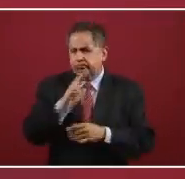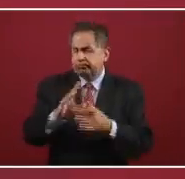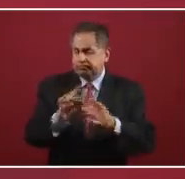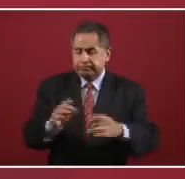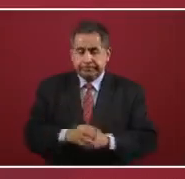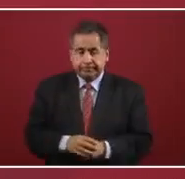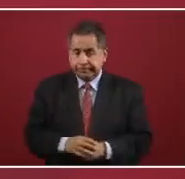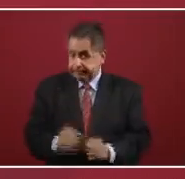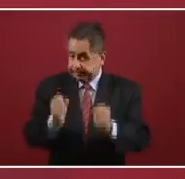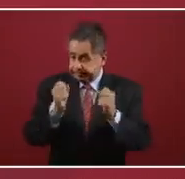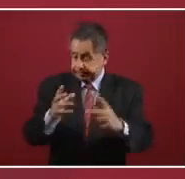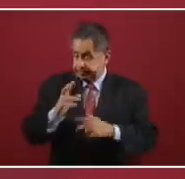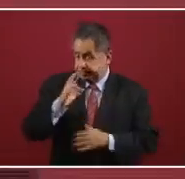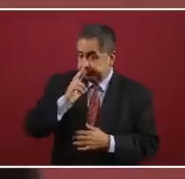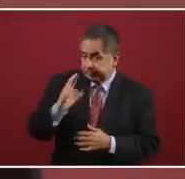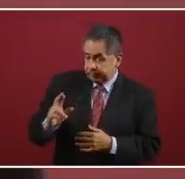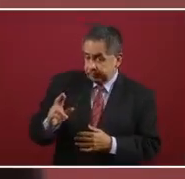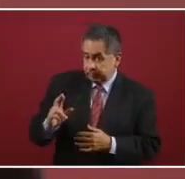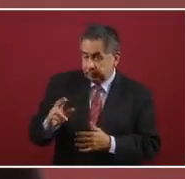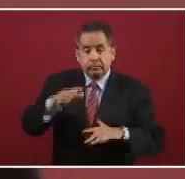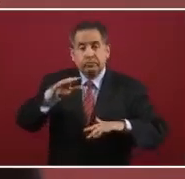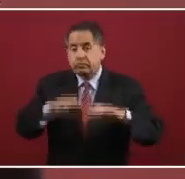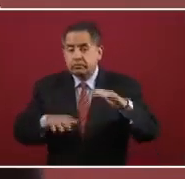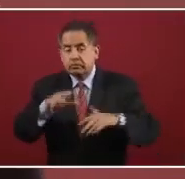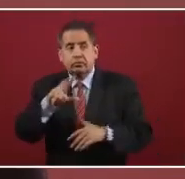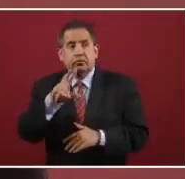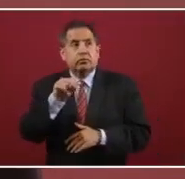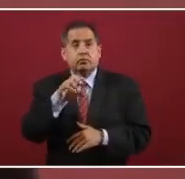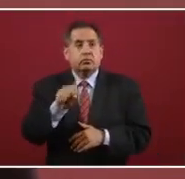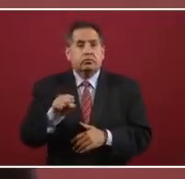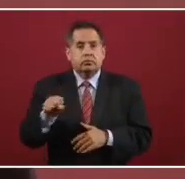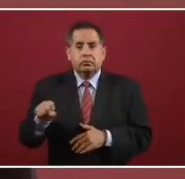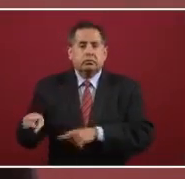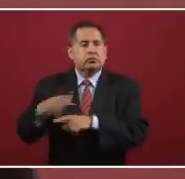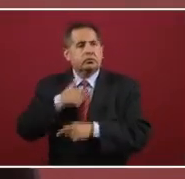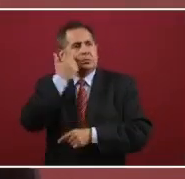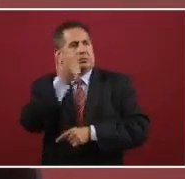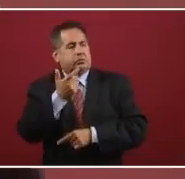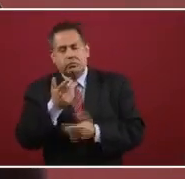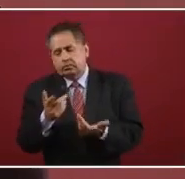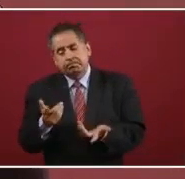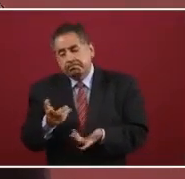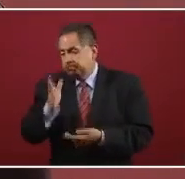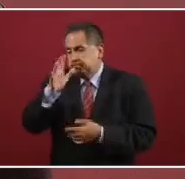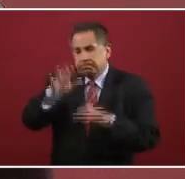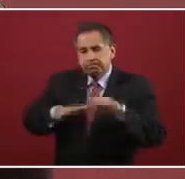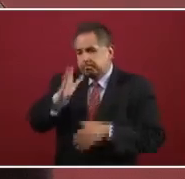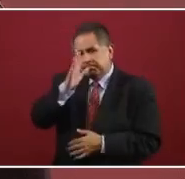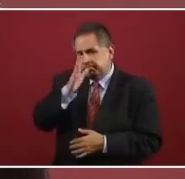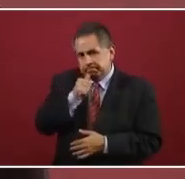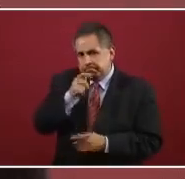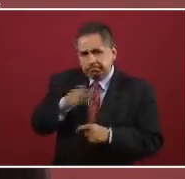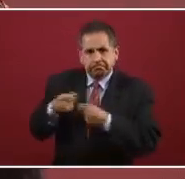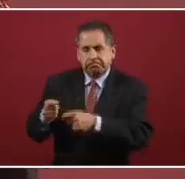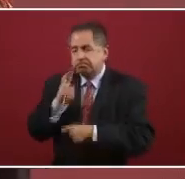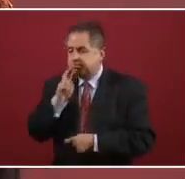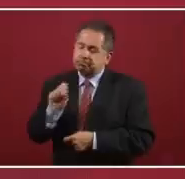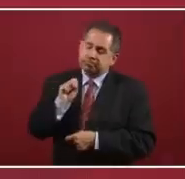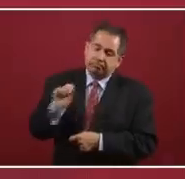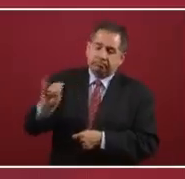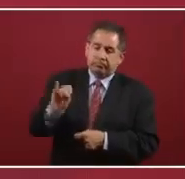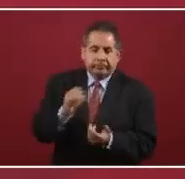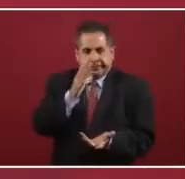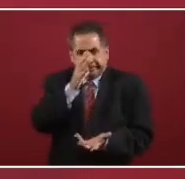que muchas de las respuestas a veces no son como lo quisiera el ciudadano. O sea, no son positivas totalmente, porque